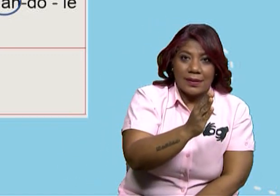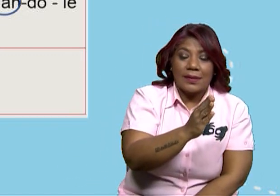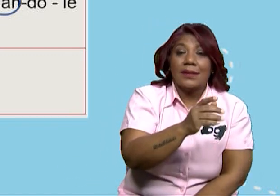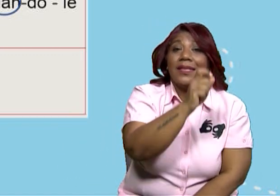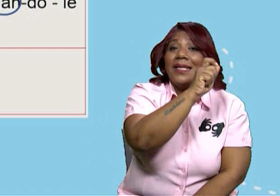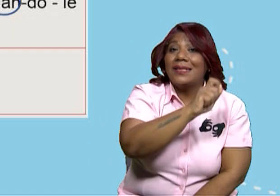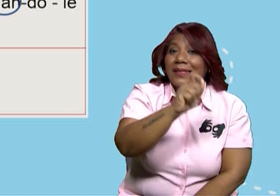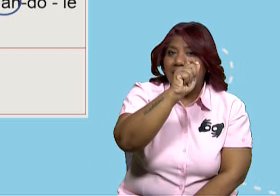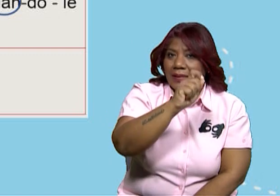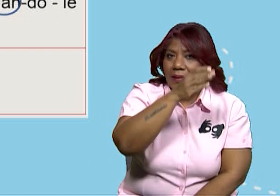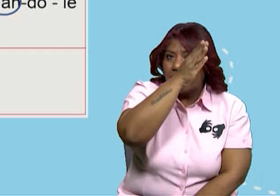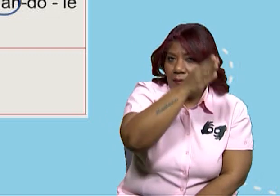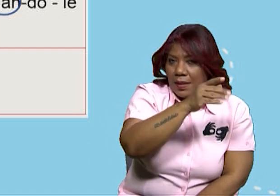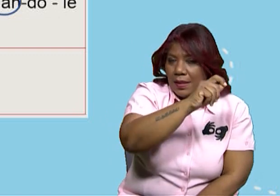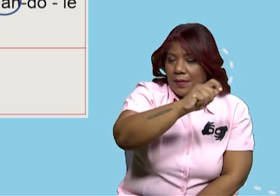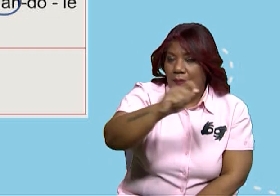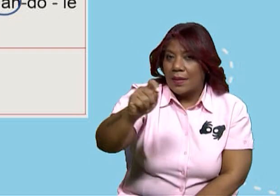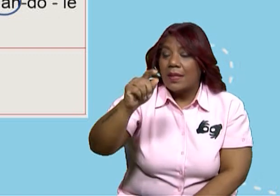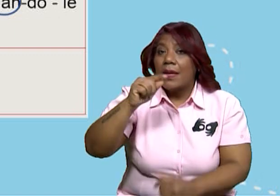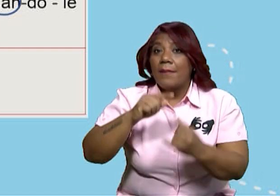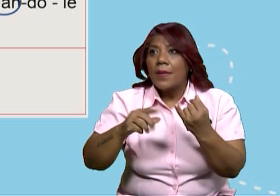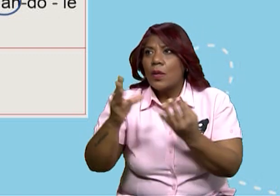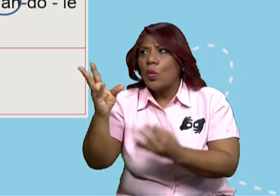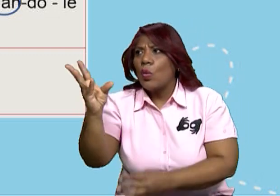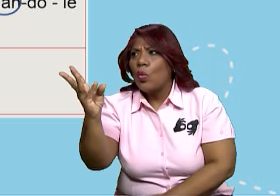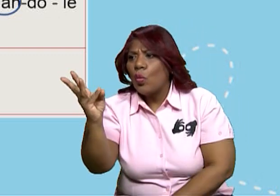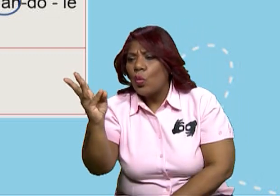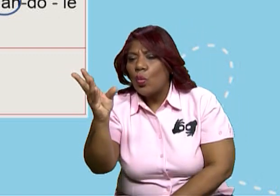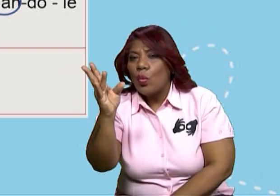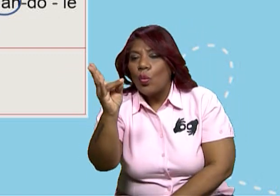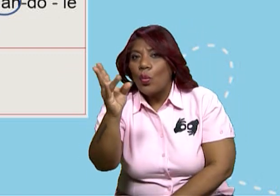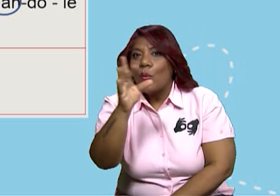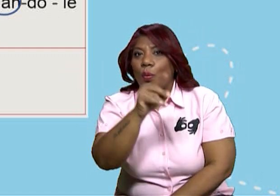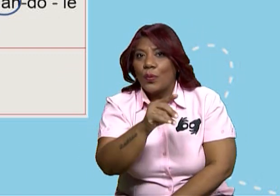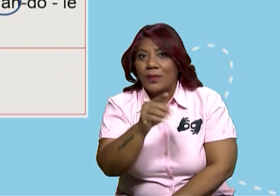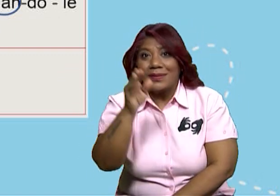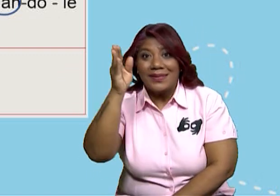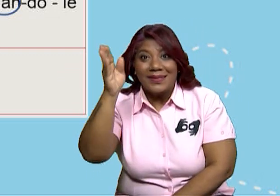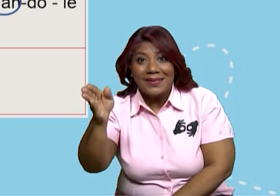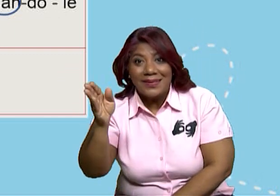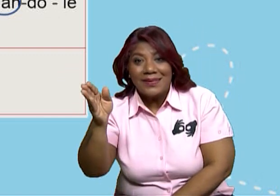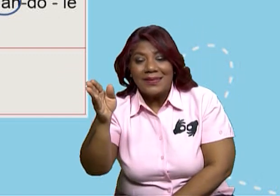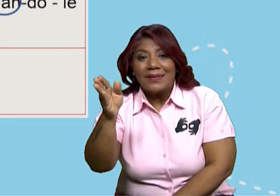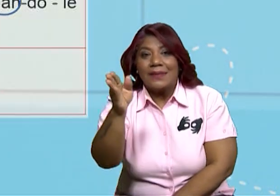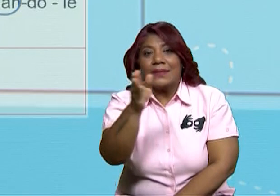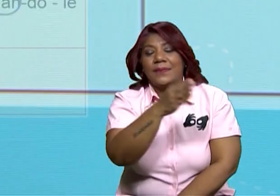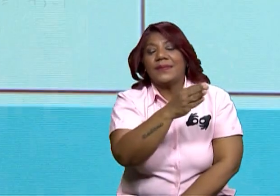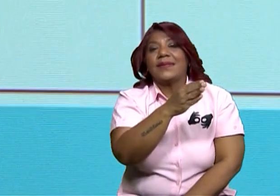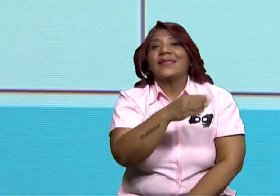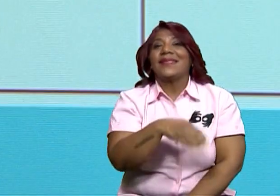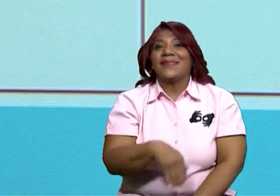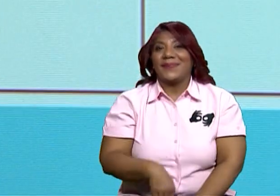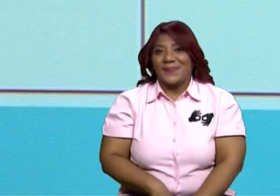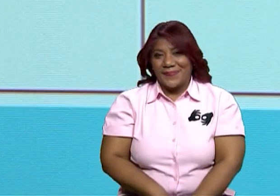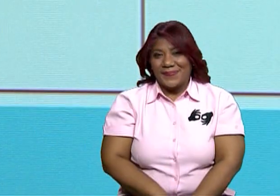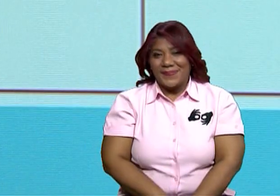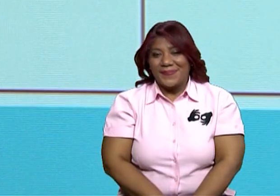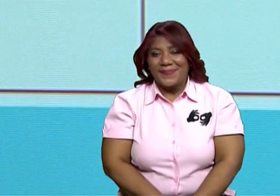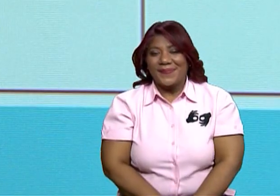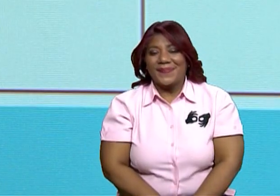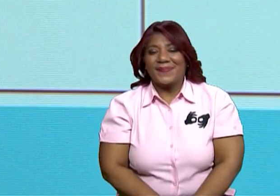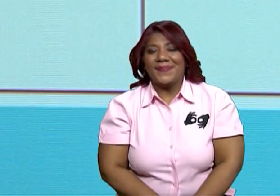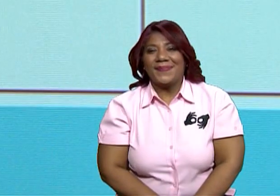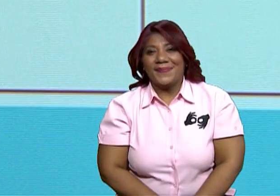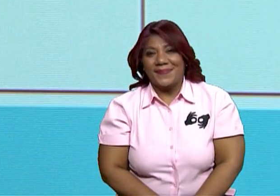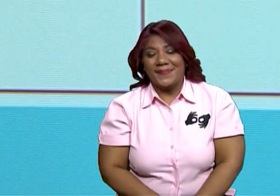¿ve? Una palabra aguda porque el acento lo tiene en la última sílaba.